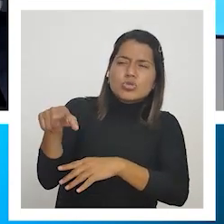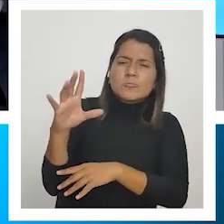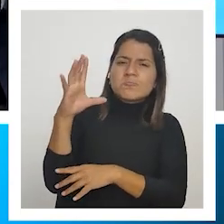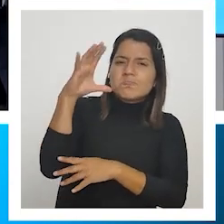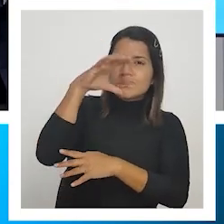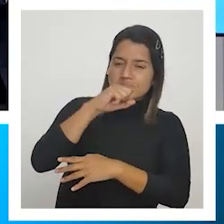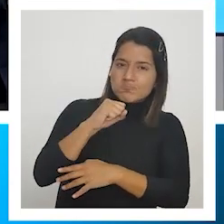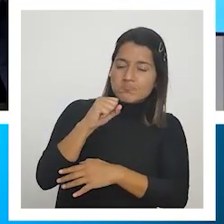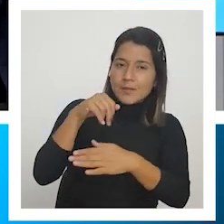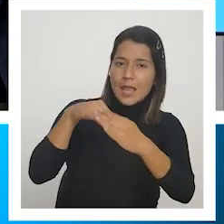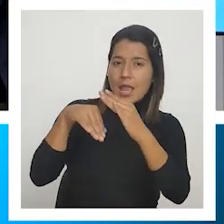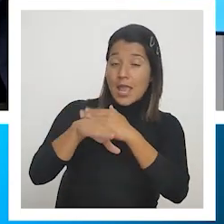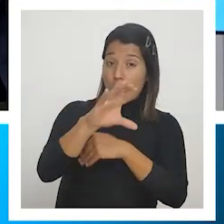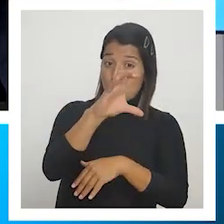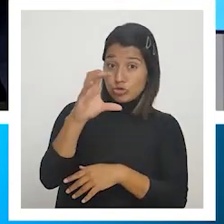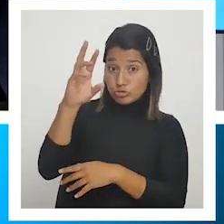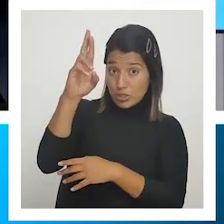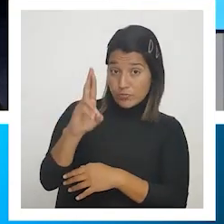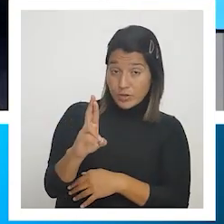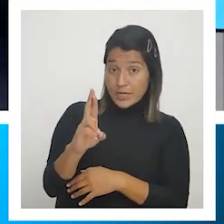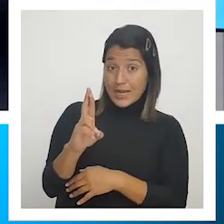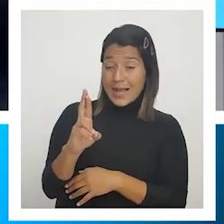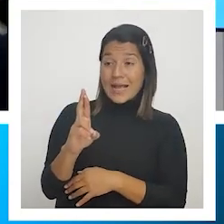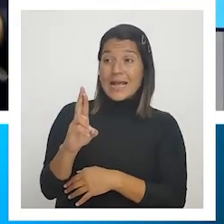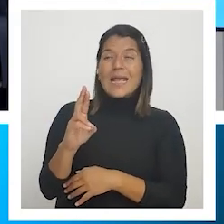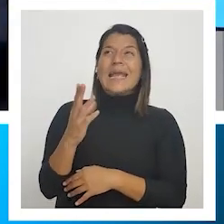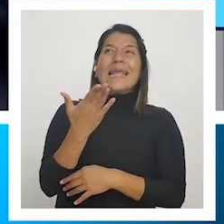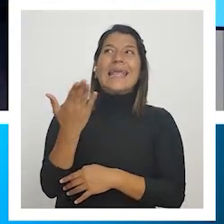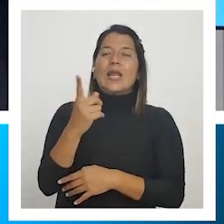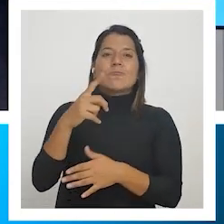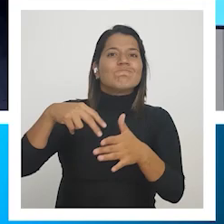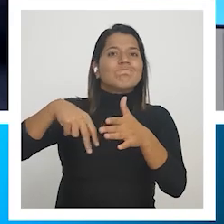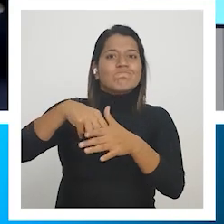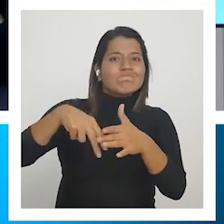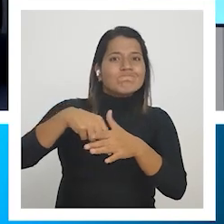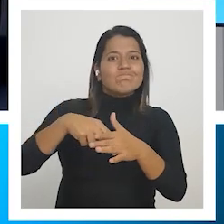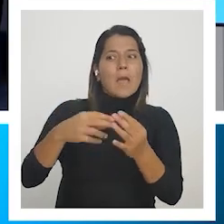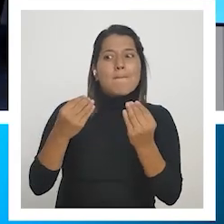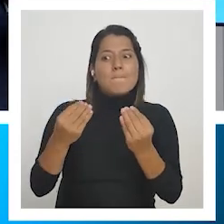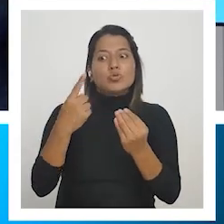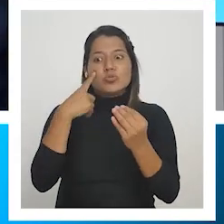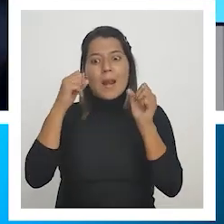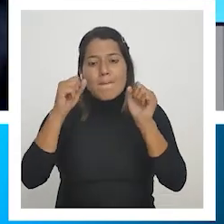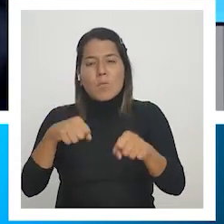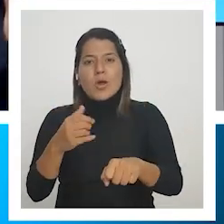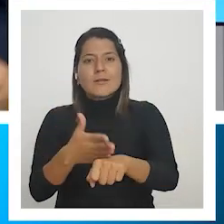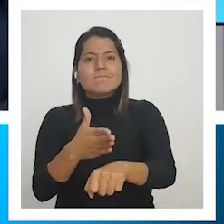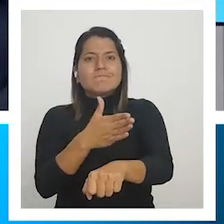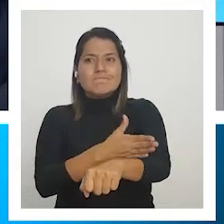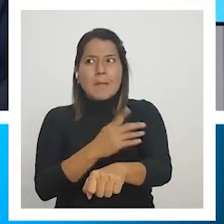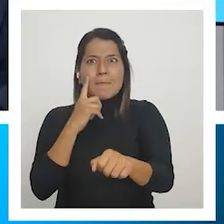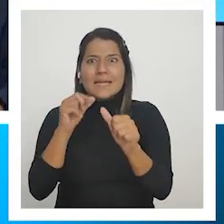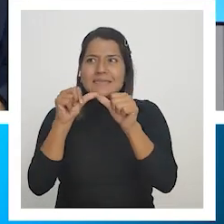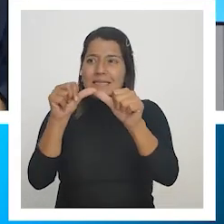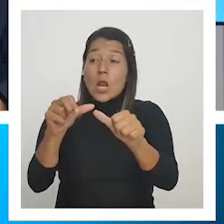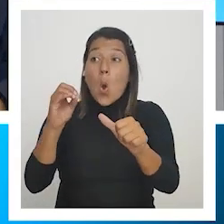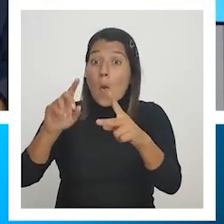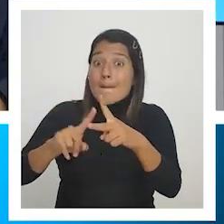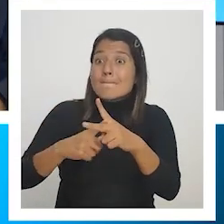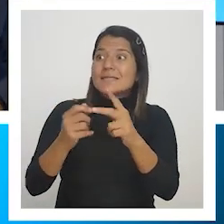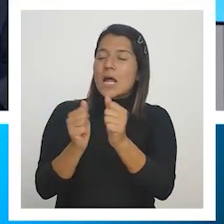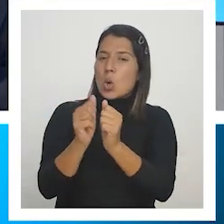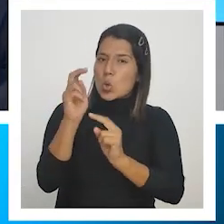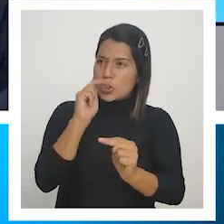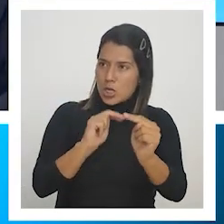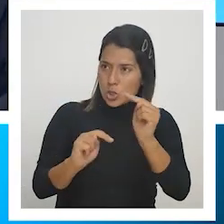Costa Rica, que está imposibilitando a muchos a crecer, a salir adelante o a empezar a emprender? Sí, nosotros